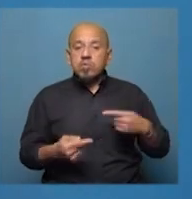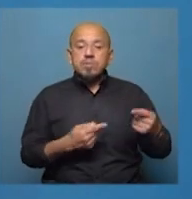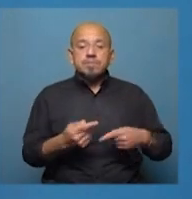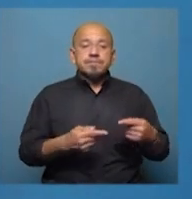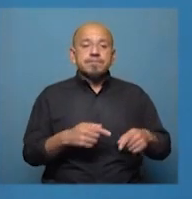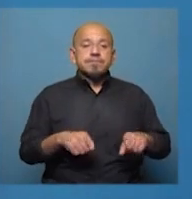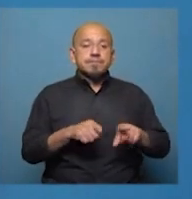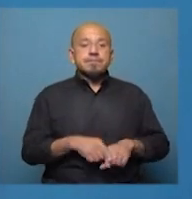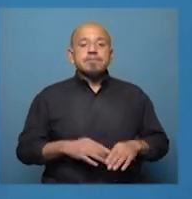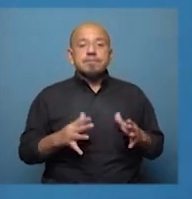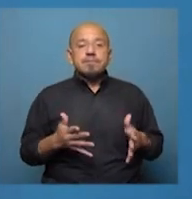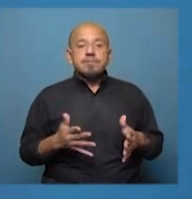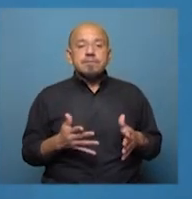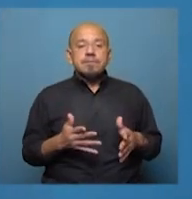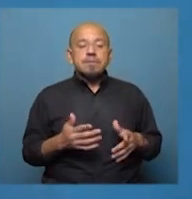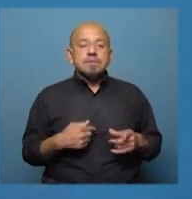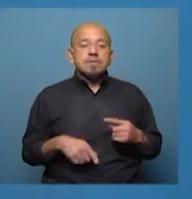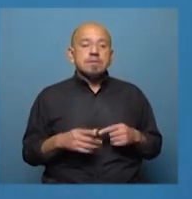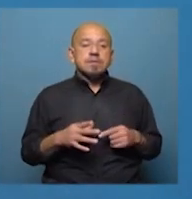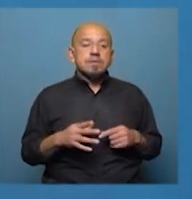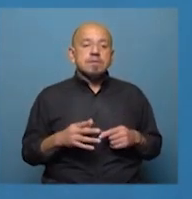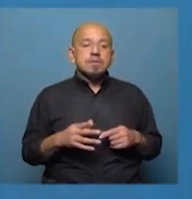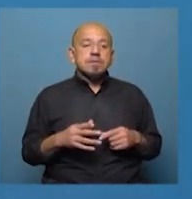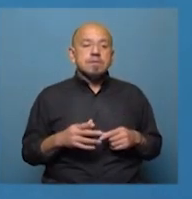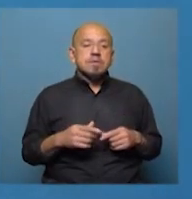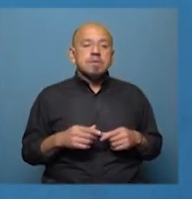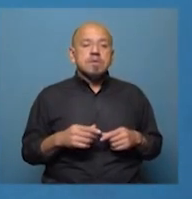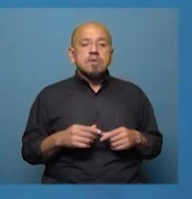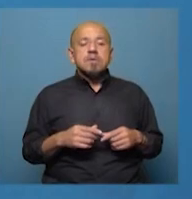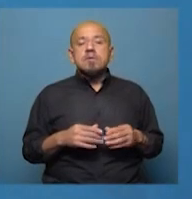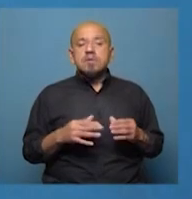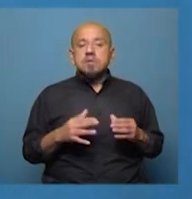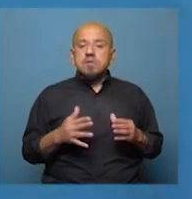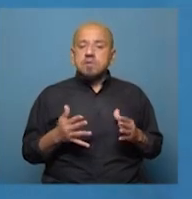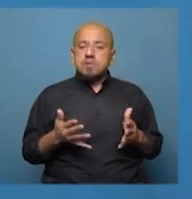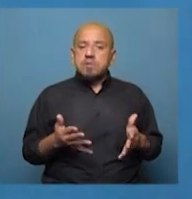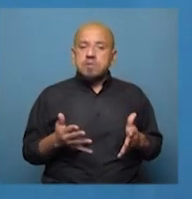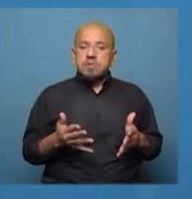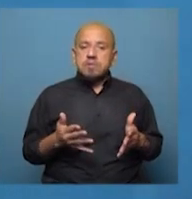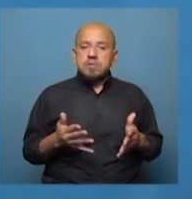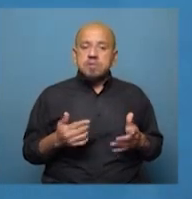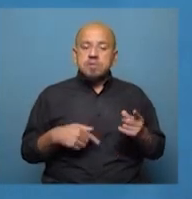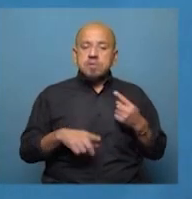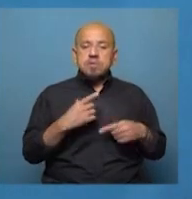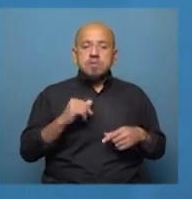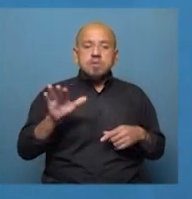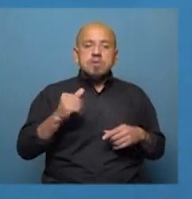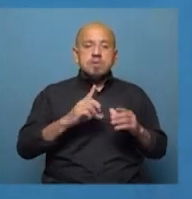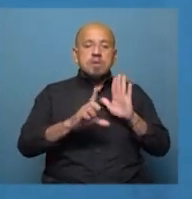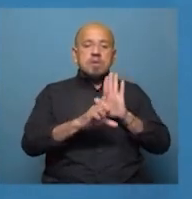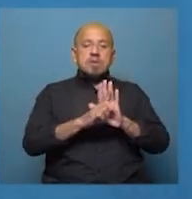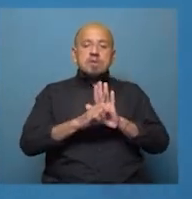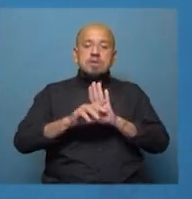eso también que está pasando no ha habido y lo informaban ahí que para resolver esta situación iban a llamar a